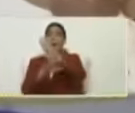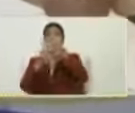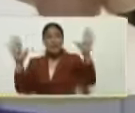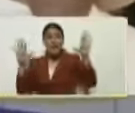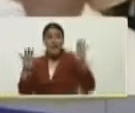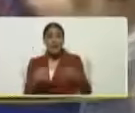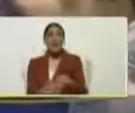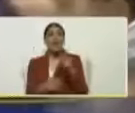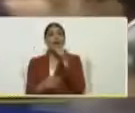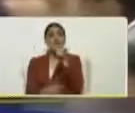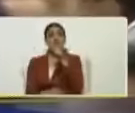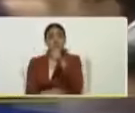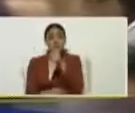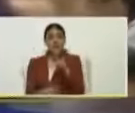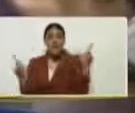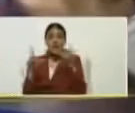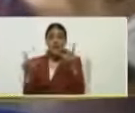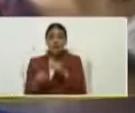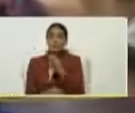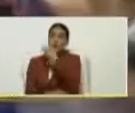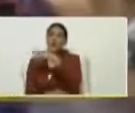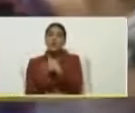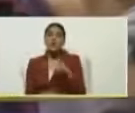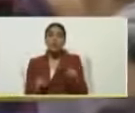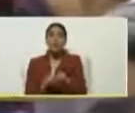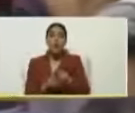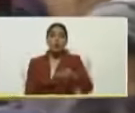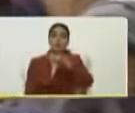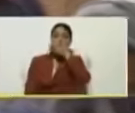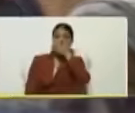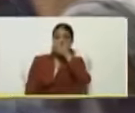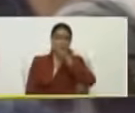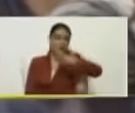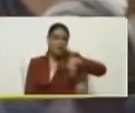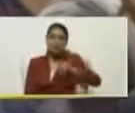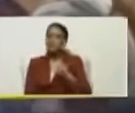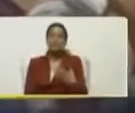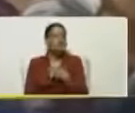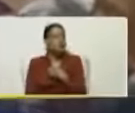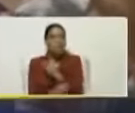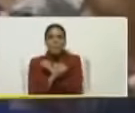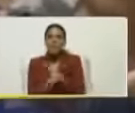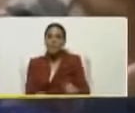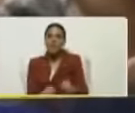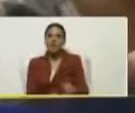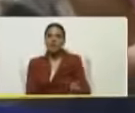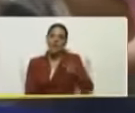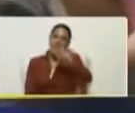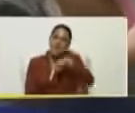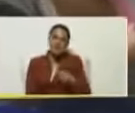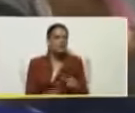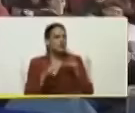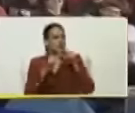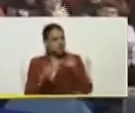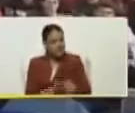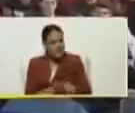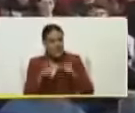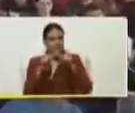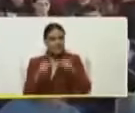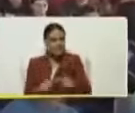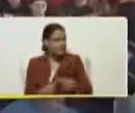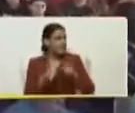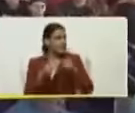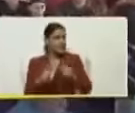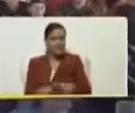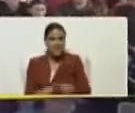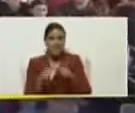medios. Tratan de silenciarnos y ahí estamos. Nos sacan por una ventana y le entramos por el sótano. Nos